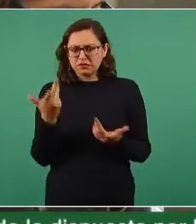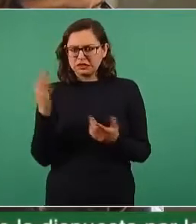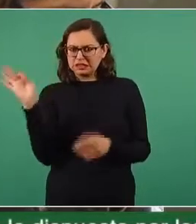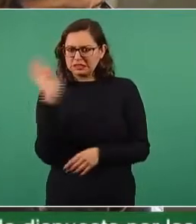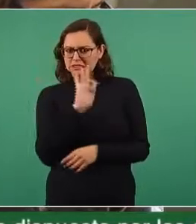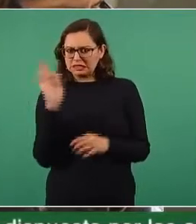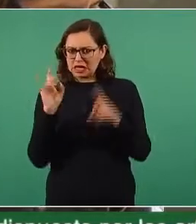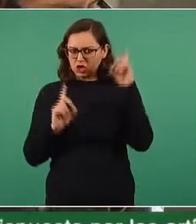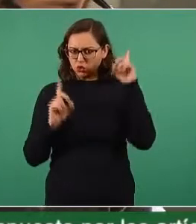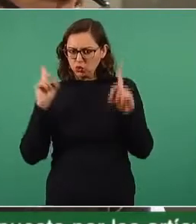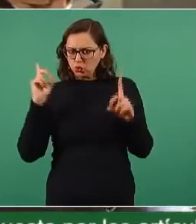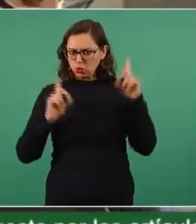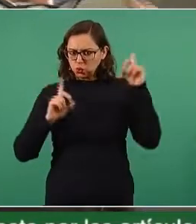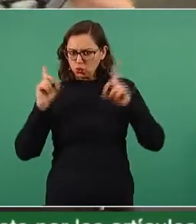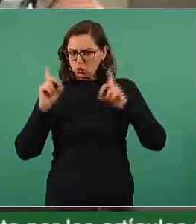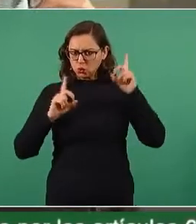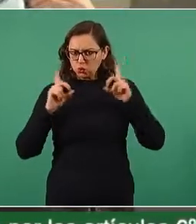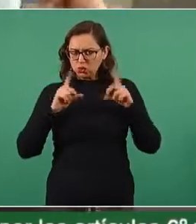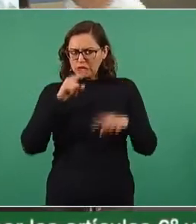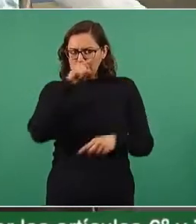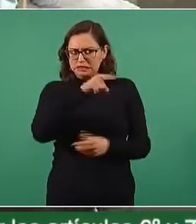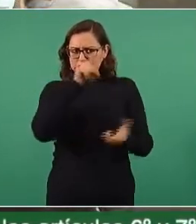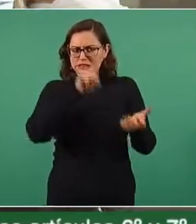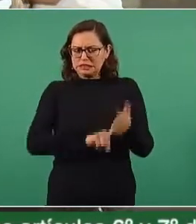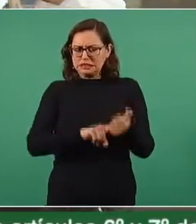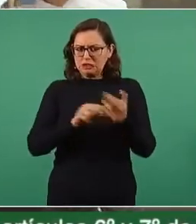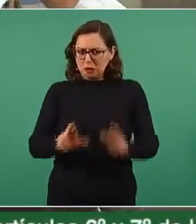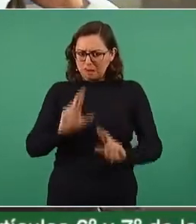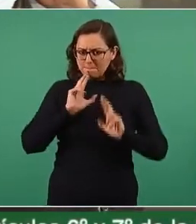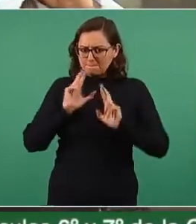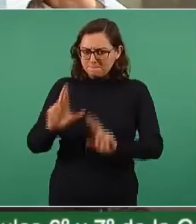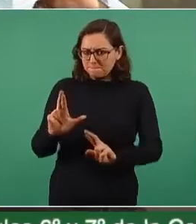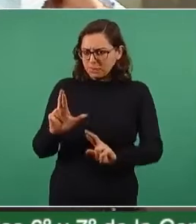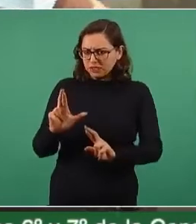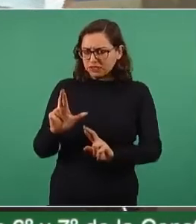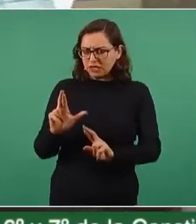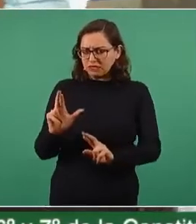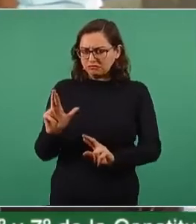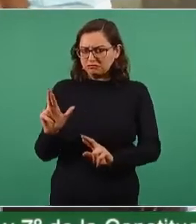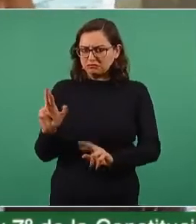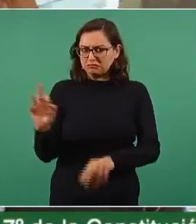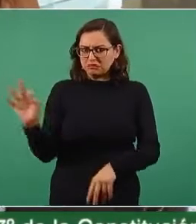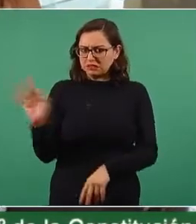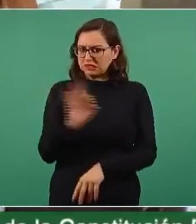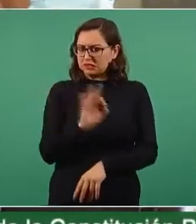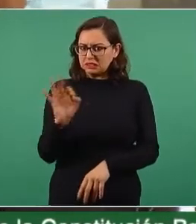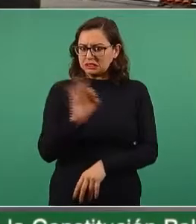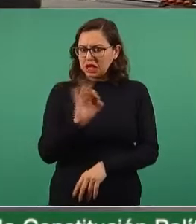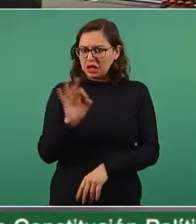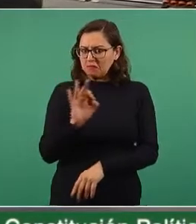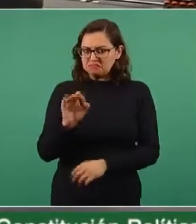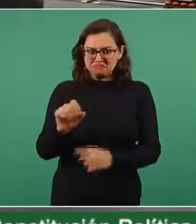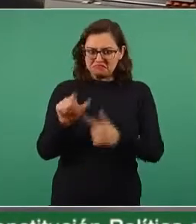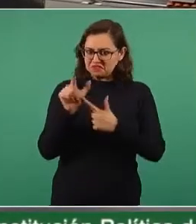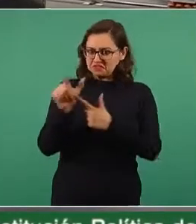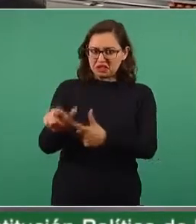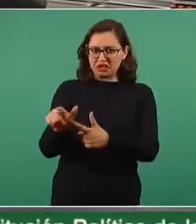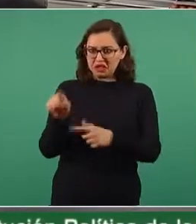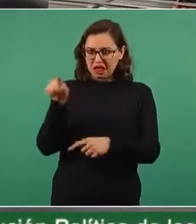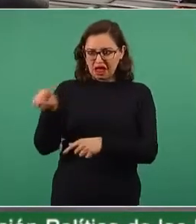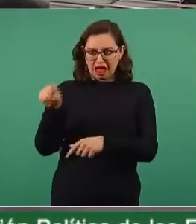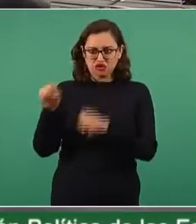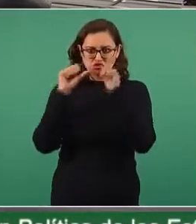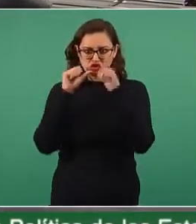sospechas de que en esta respuesta que esperan de la nota diplomática se les confirme que continuará